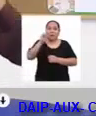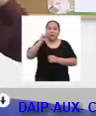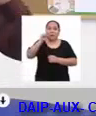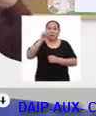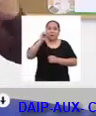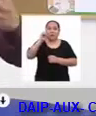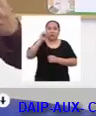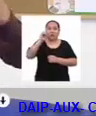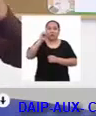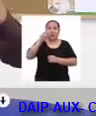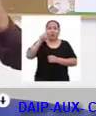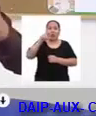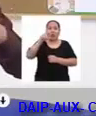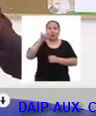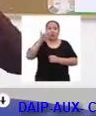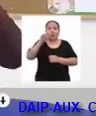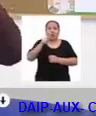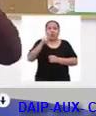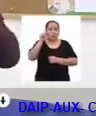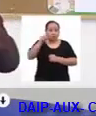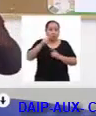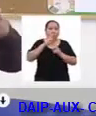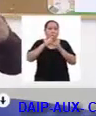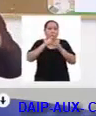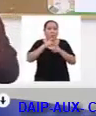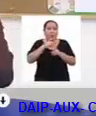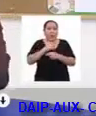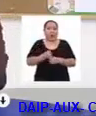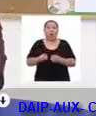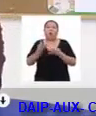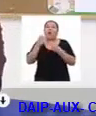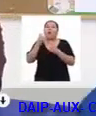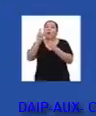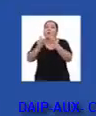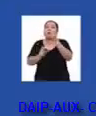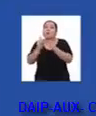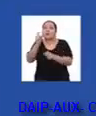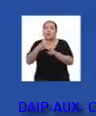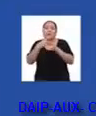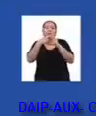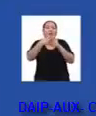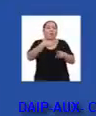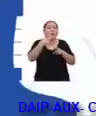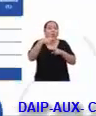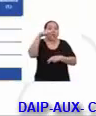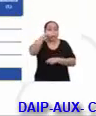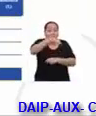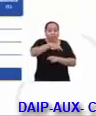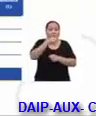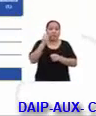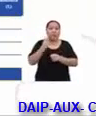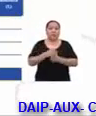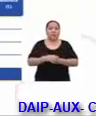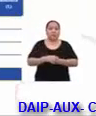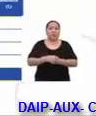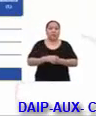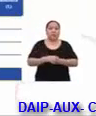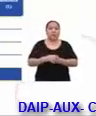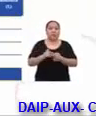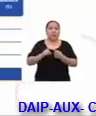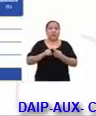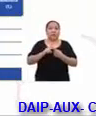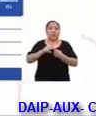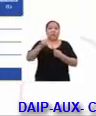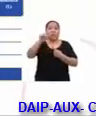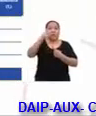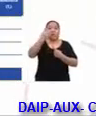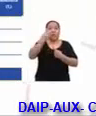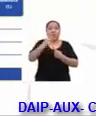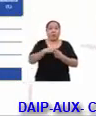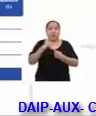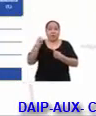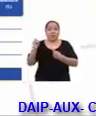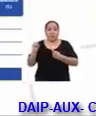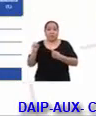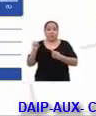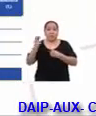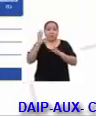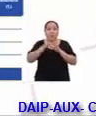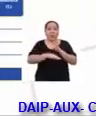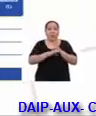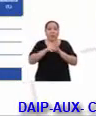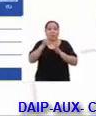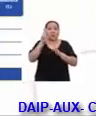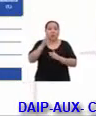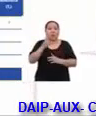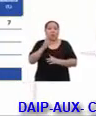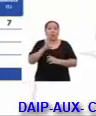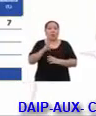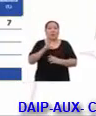responder cuántas personas dieron determinada respuesta. Para la primera pregunta, de 0 a menos de 3